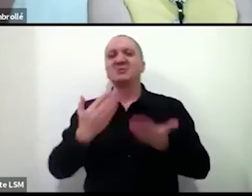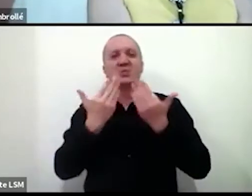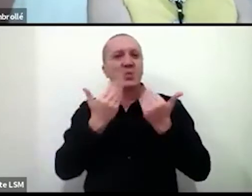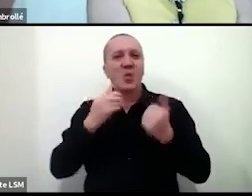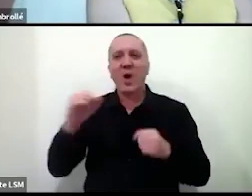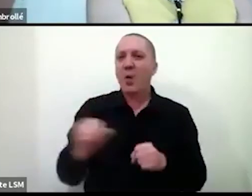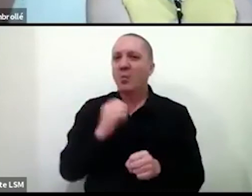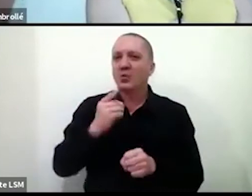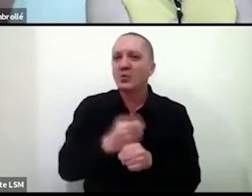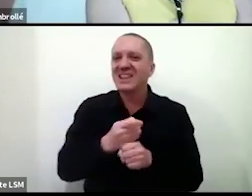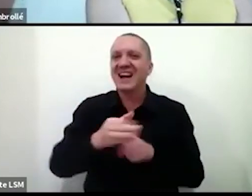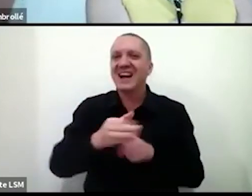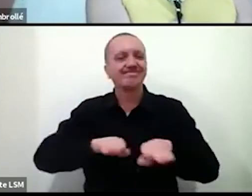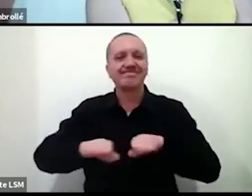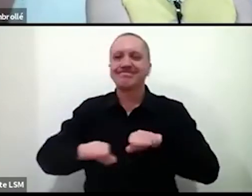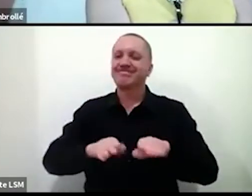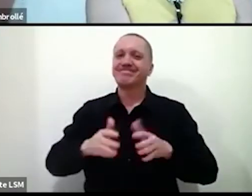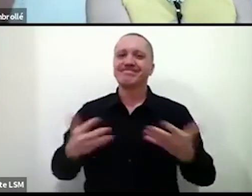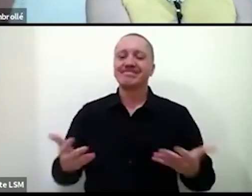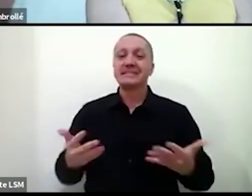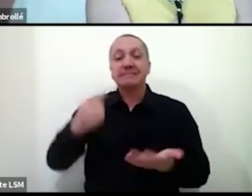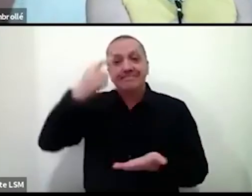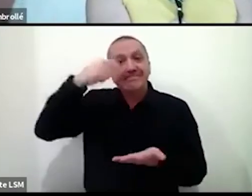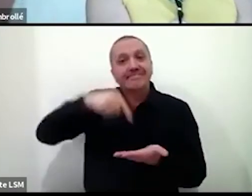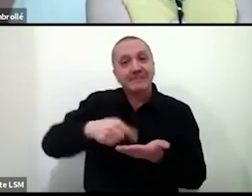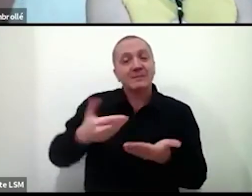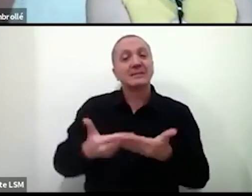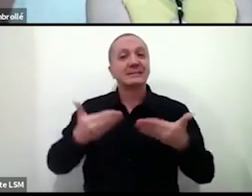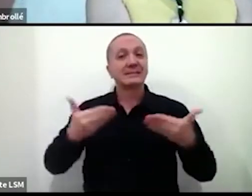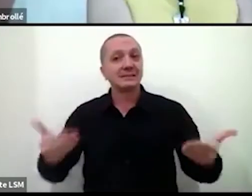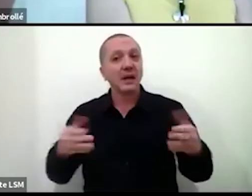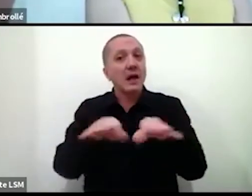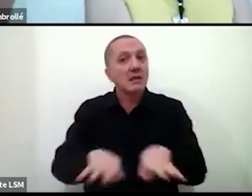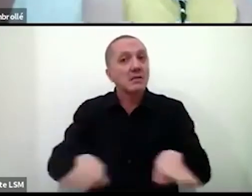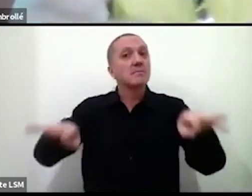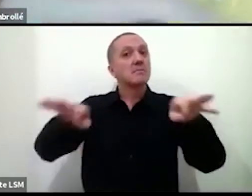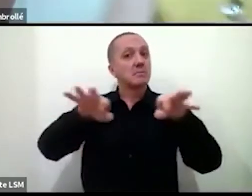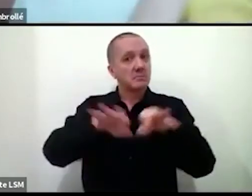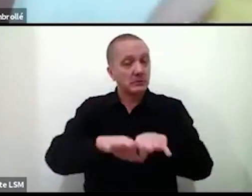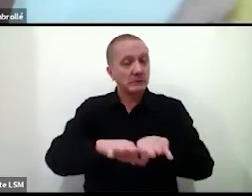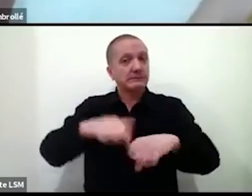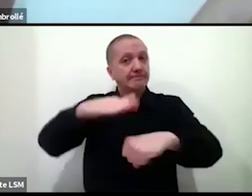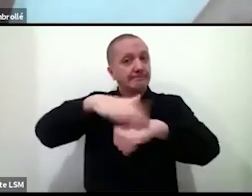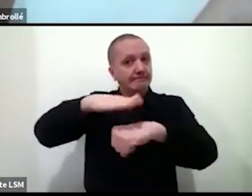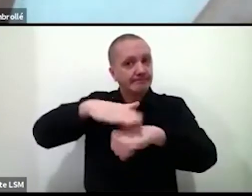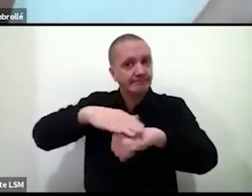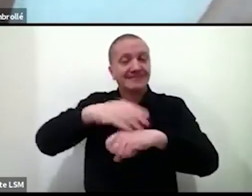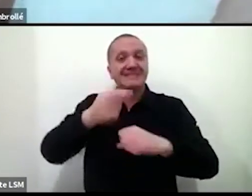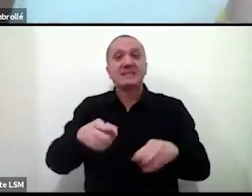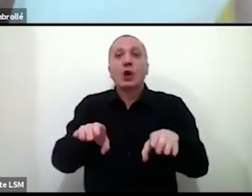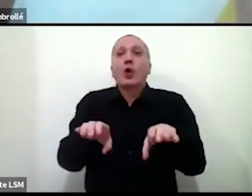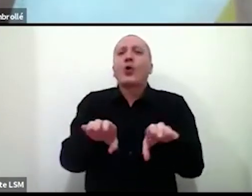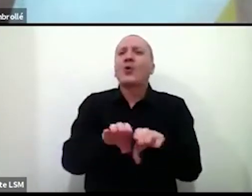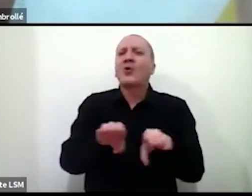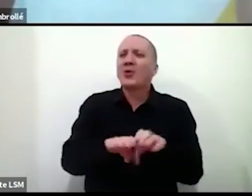también. Y pues lo que creo que en este momento sería bueno resaltar es cómo el sistema y